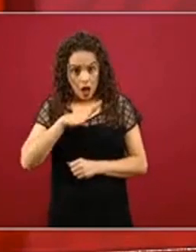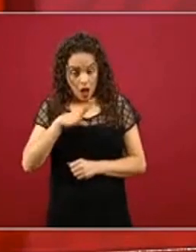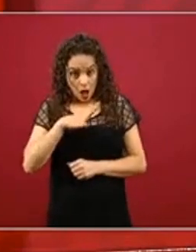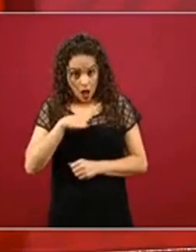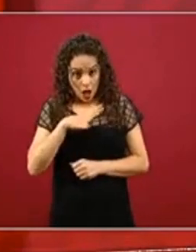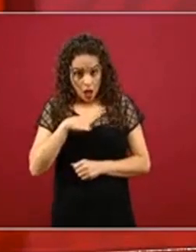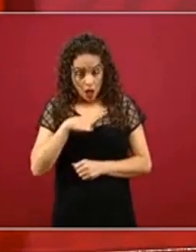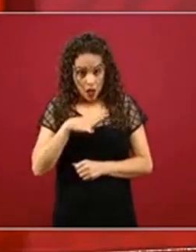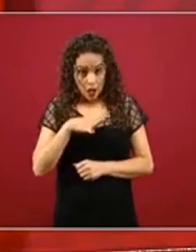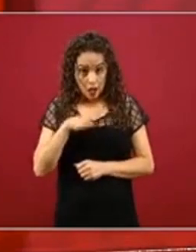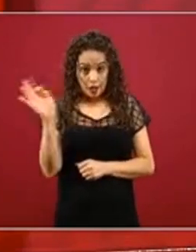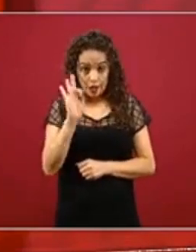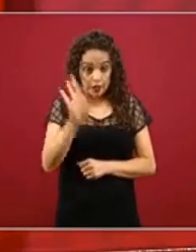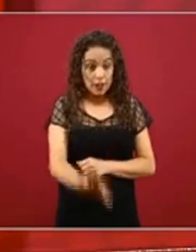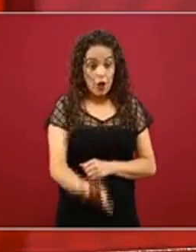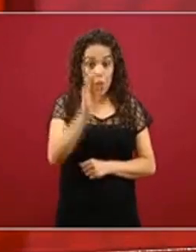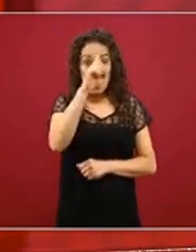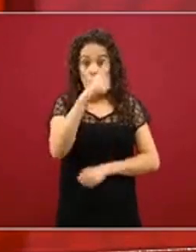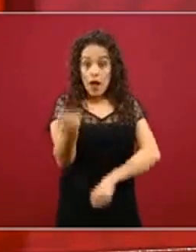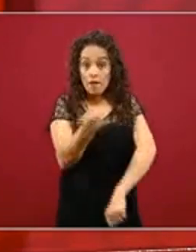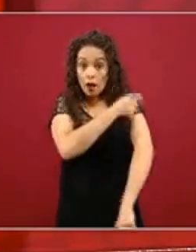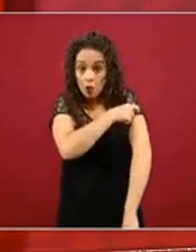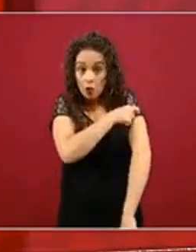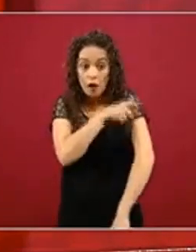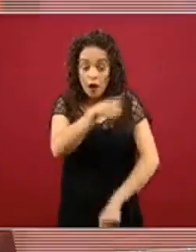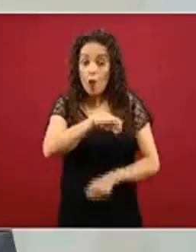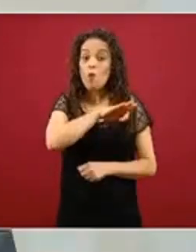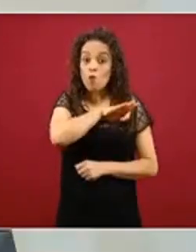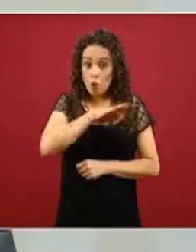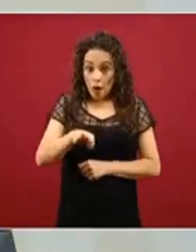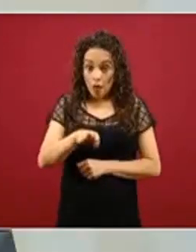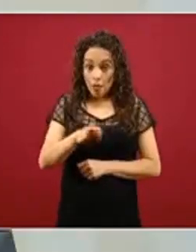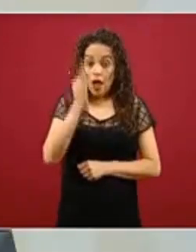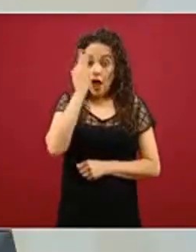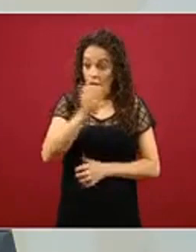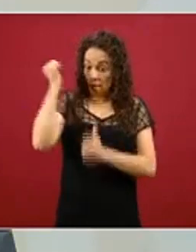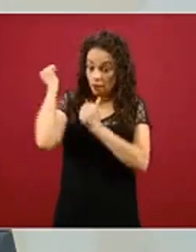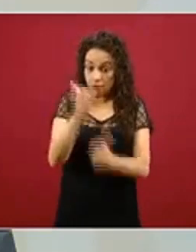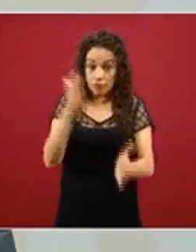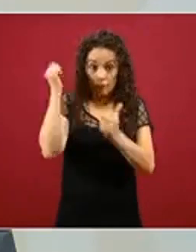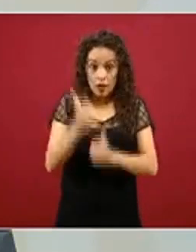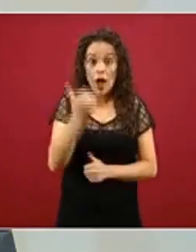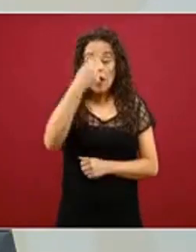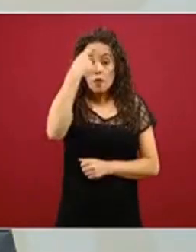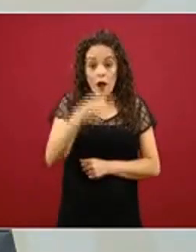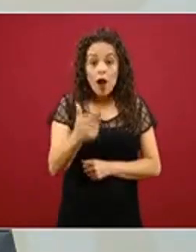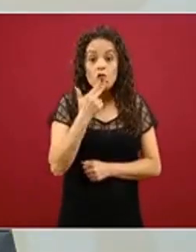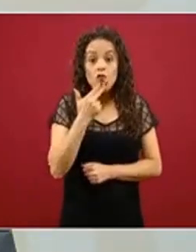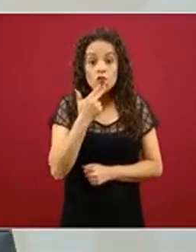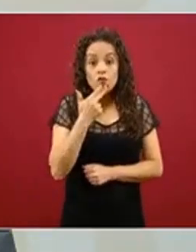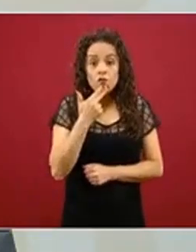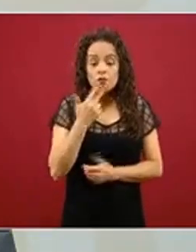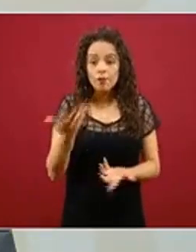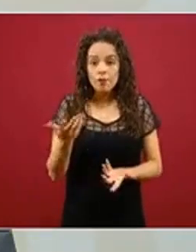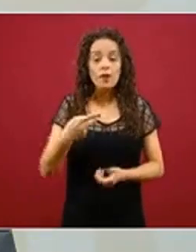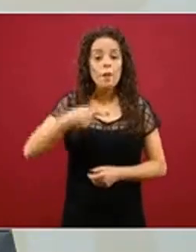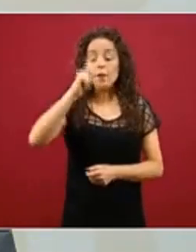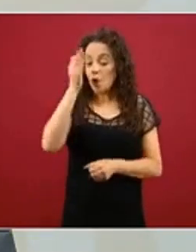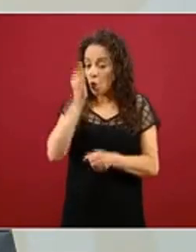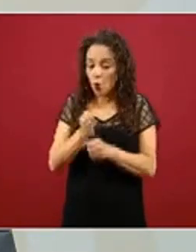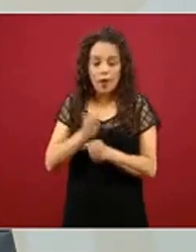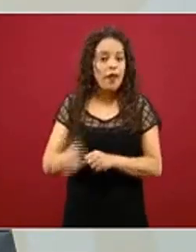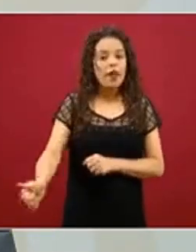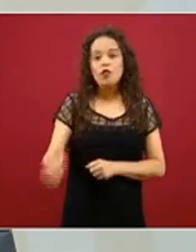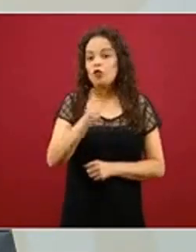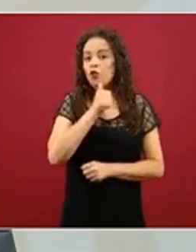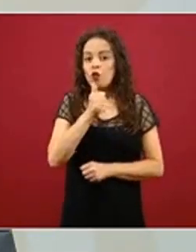lista, de recibirla y utilizarla. Pero todavía no hay ninguna señal clara de